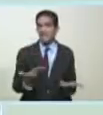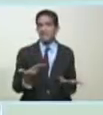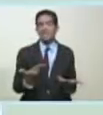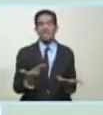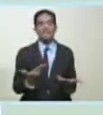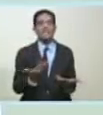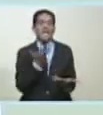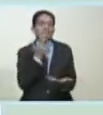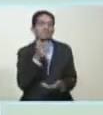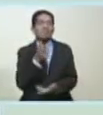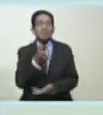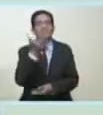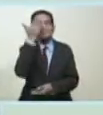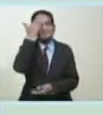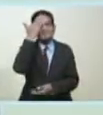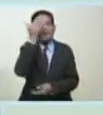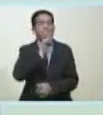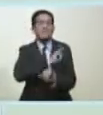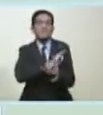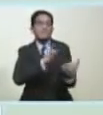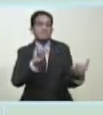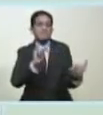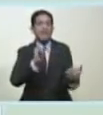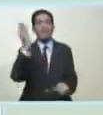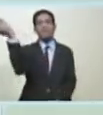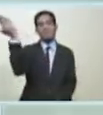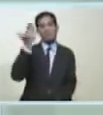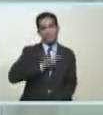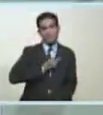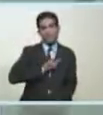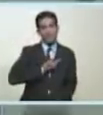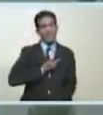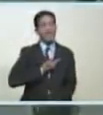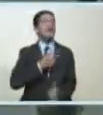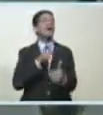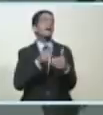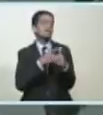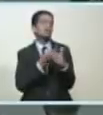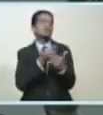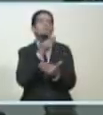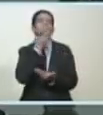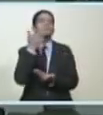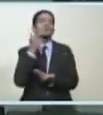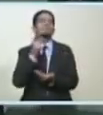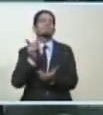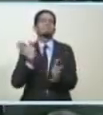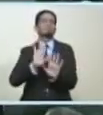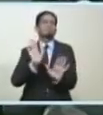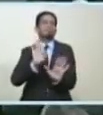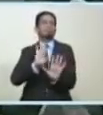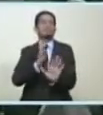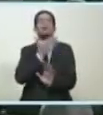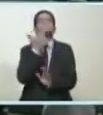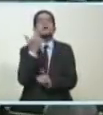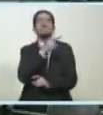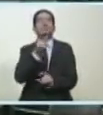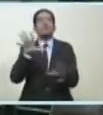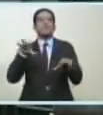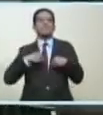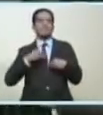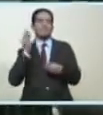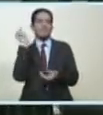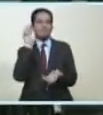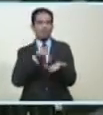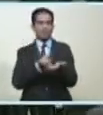que ya se dibujaba en todos los exit poll y en todas las formas de medición de todo el mundo, empresas privadas, canales